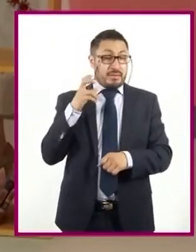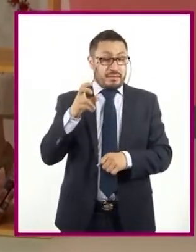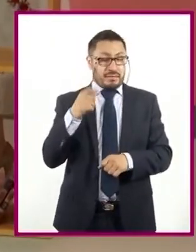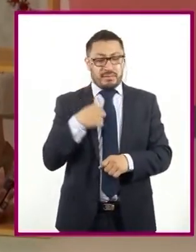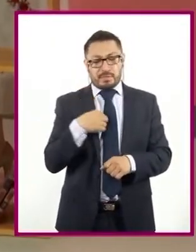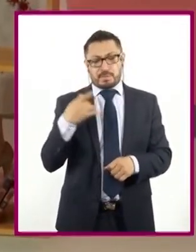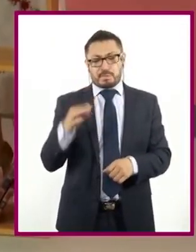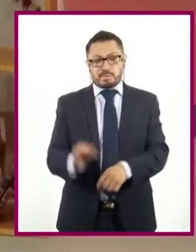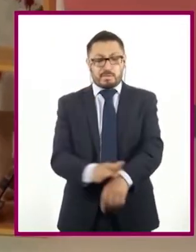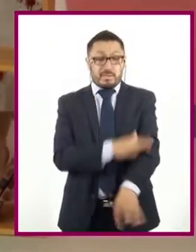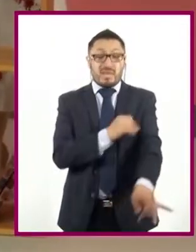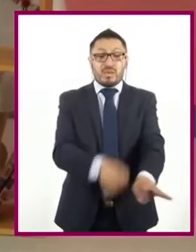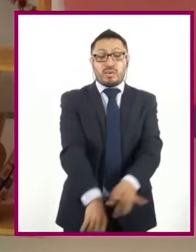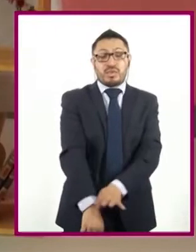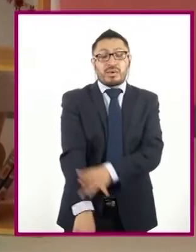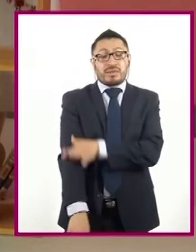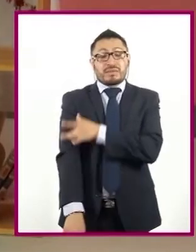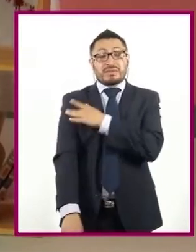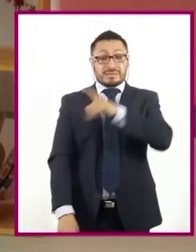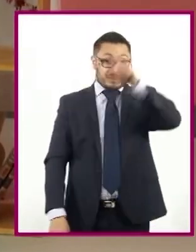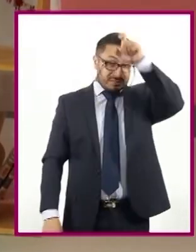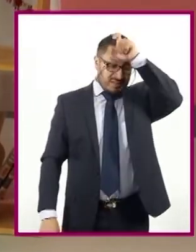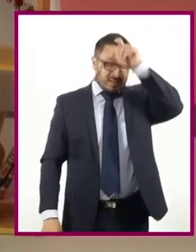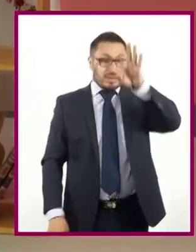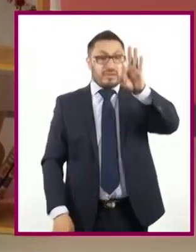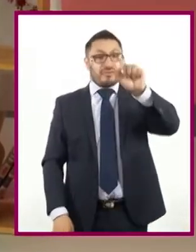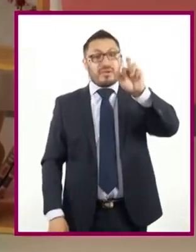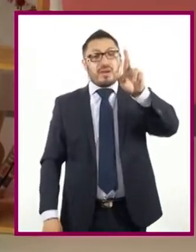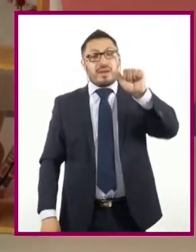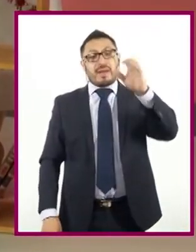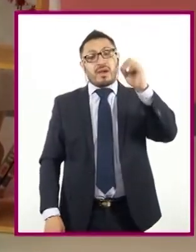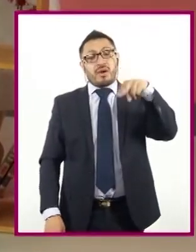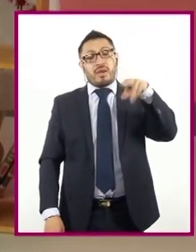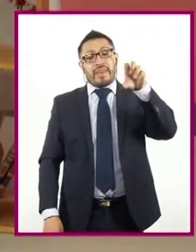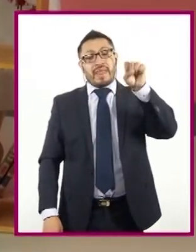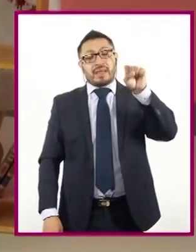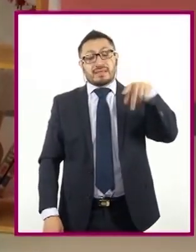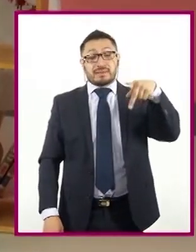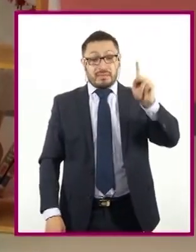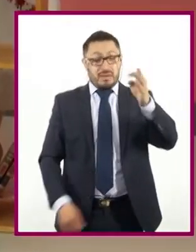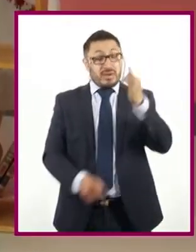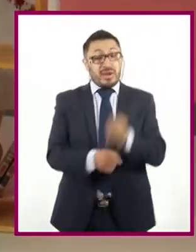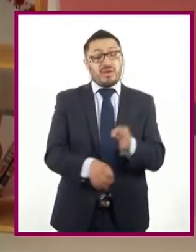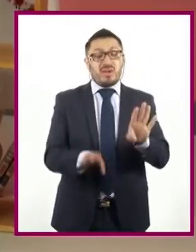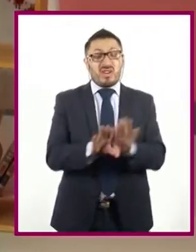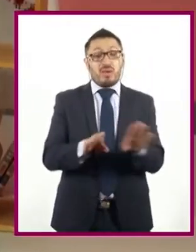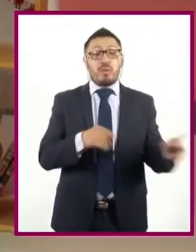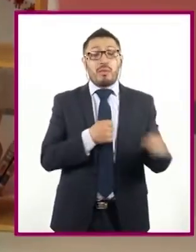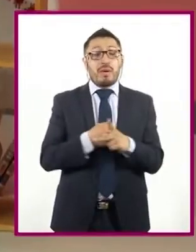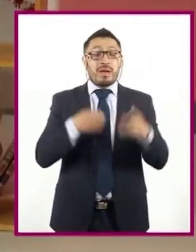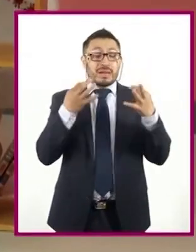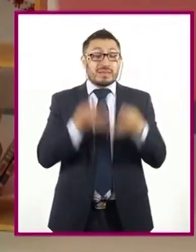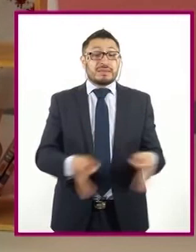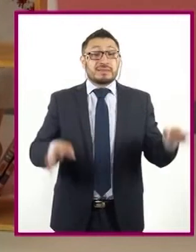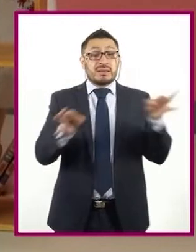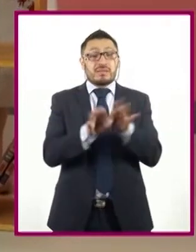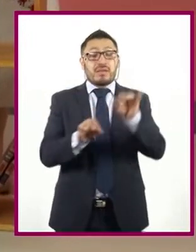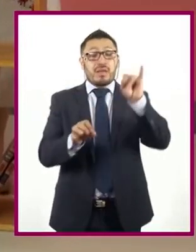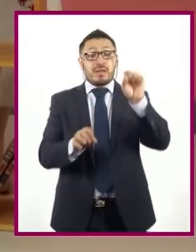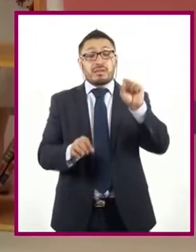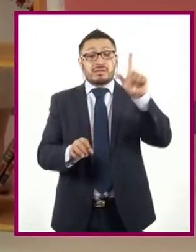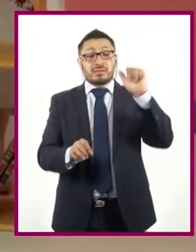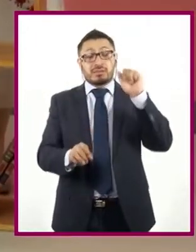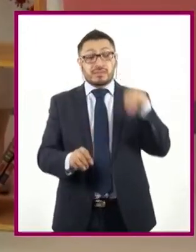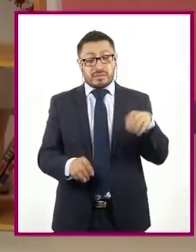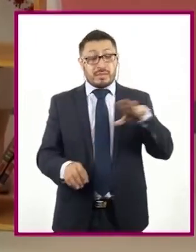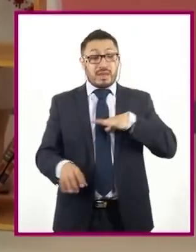causa fascinación el Egipto de los faraones. Pero actualmente, como un país predominantemente islámico, las